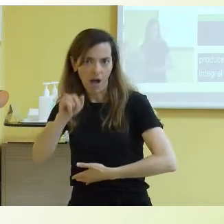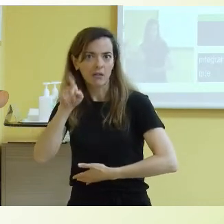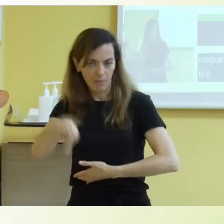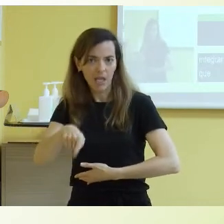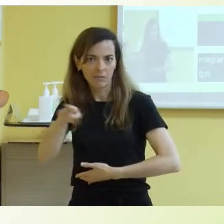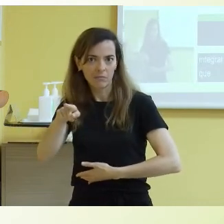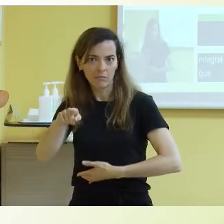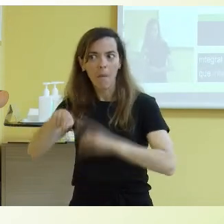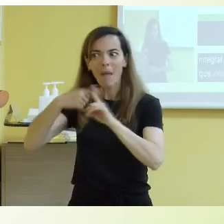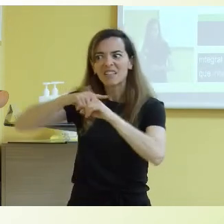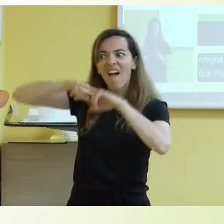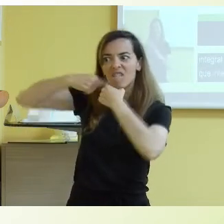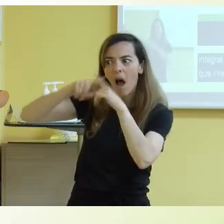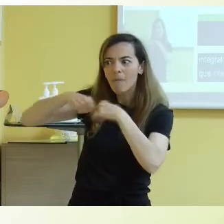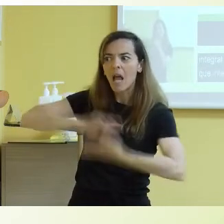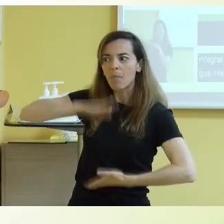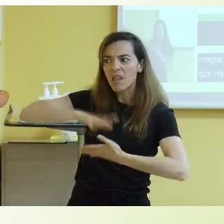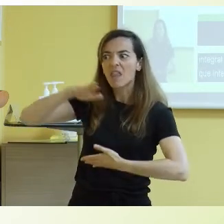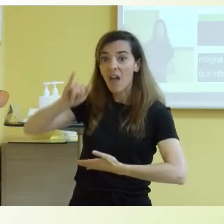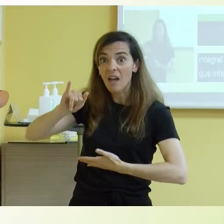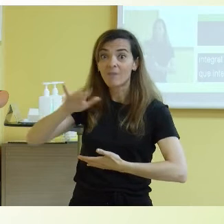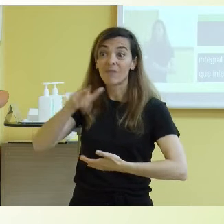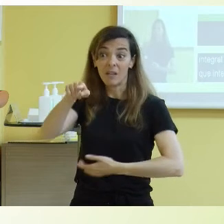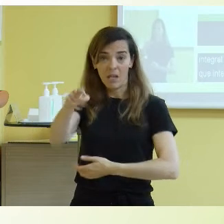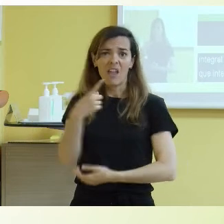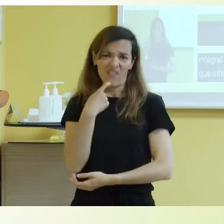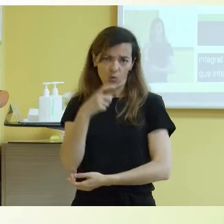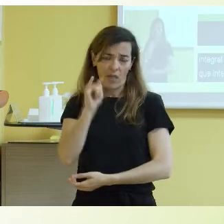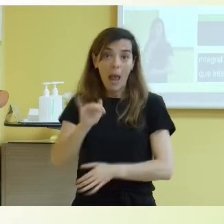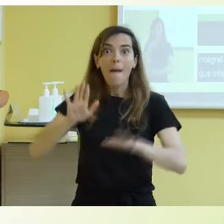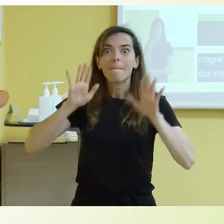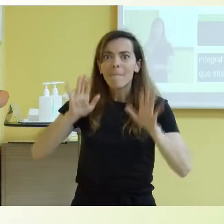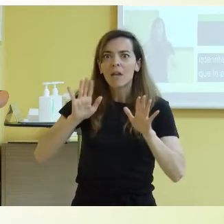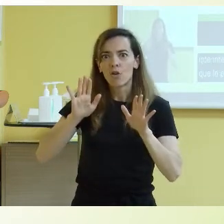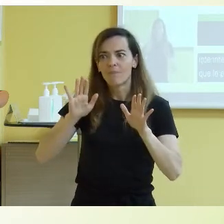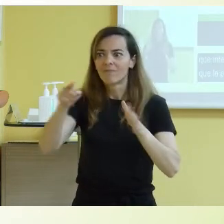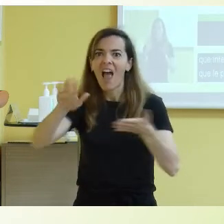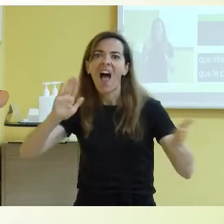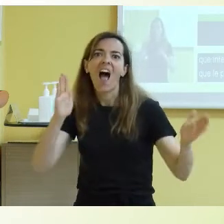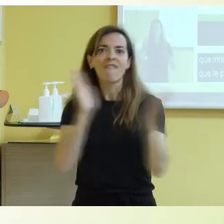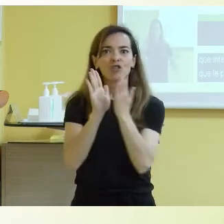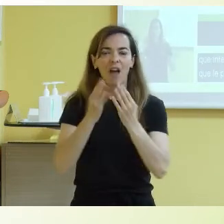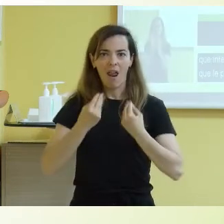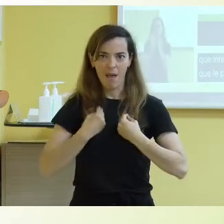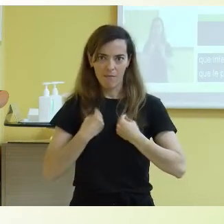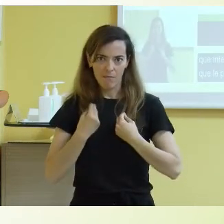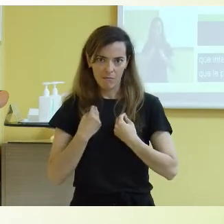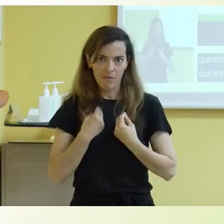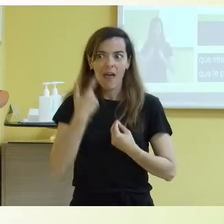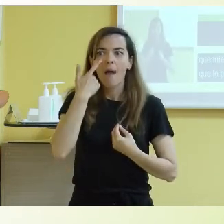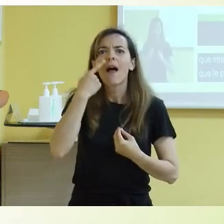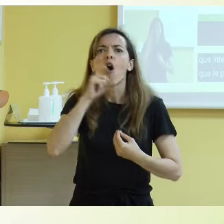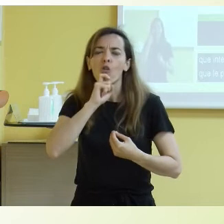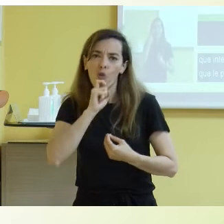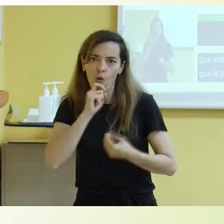a su familia para que, dentro de la dificultad que tiene afrontar a la vida de un paciente con una enfermedad rara, puedan tener